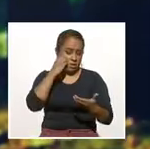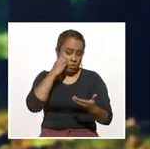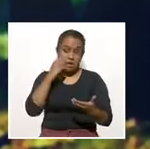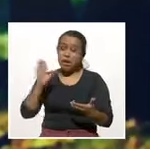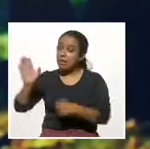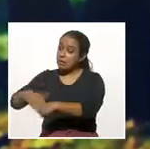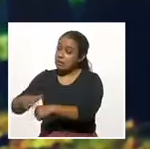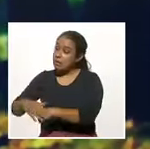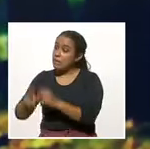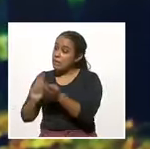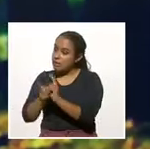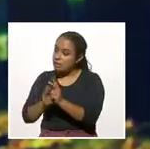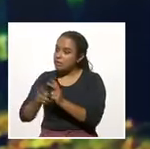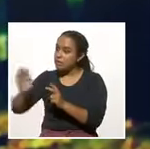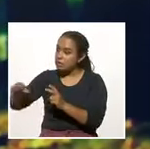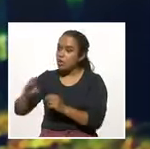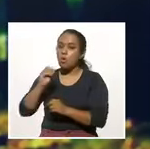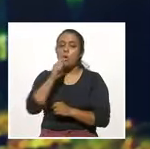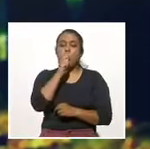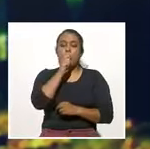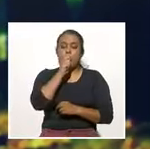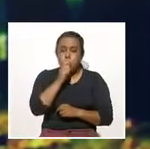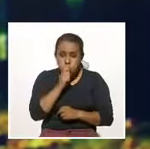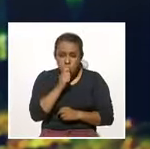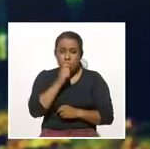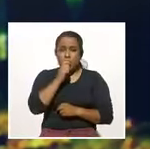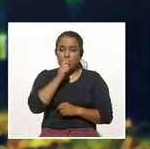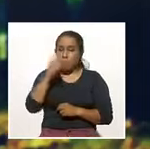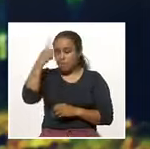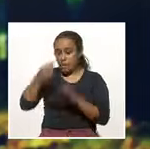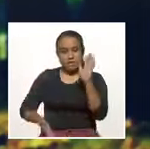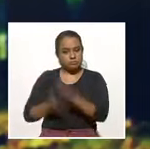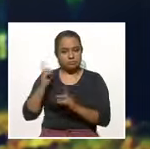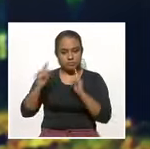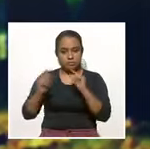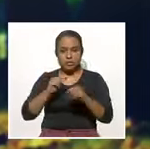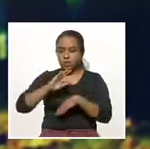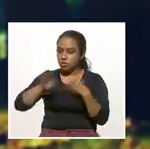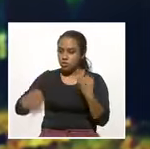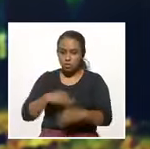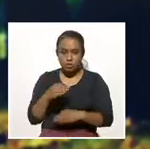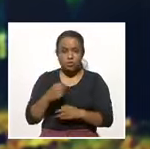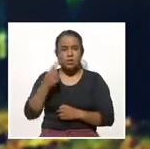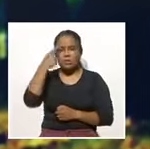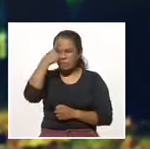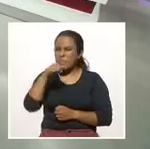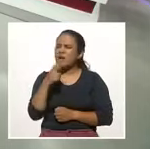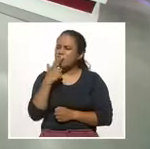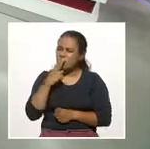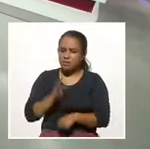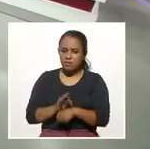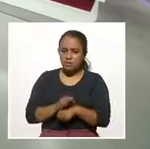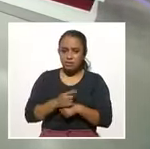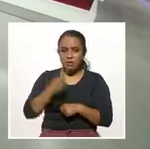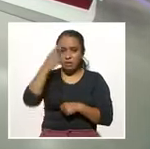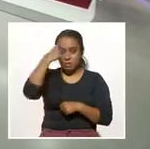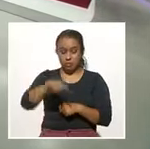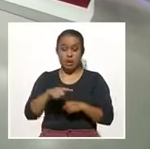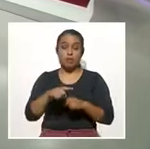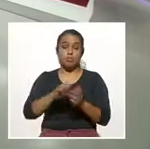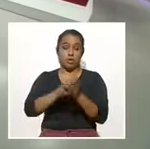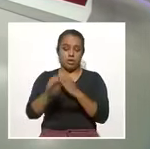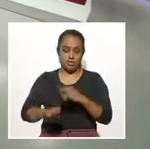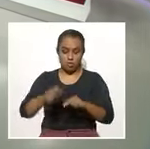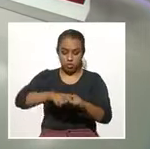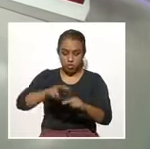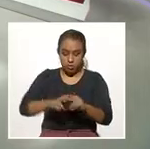decía al vecino, o sonaban silbatos, o etcétera, y lo estandarizaban. ¿Para qué servía? Para que subieras tus muebles, para que